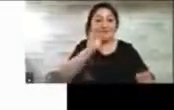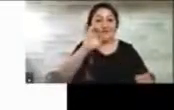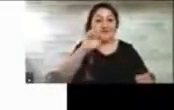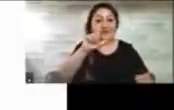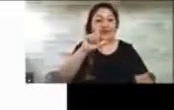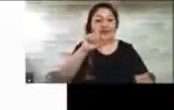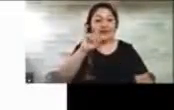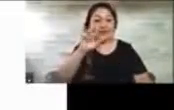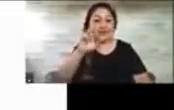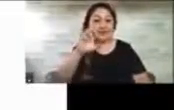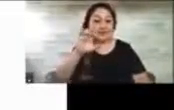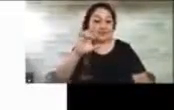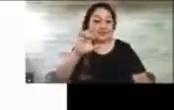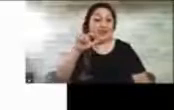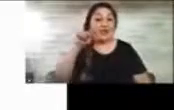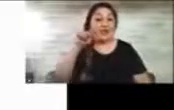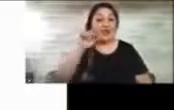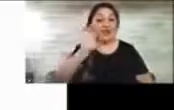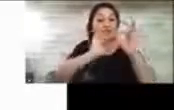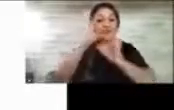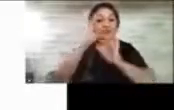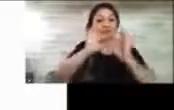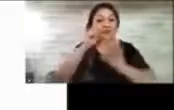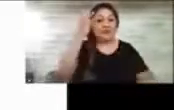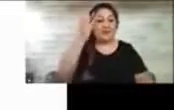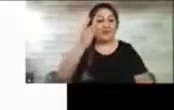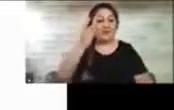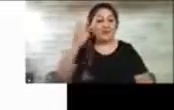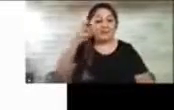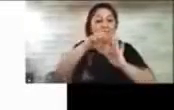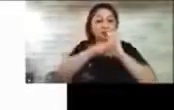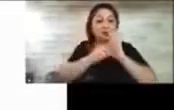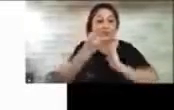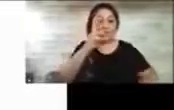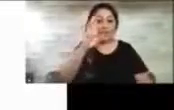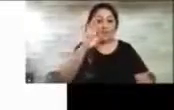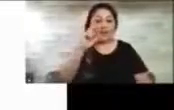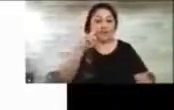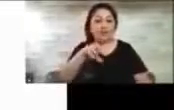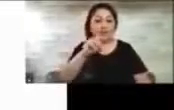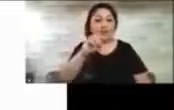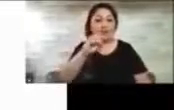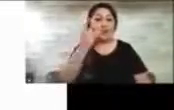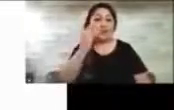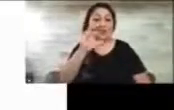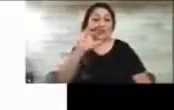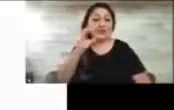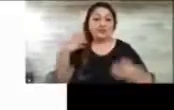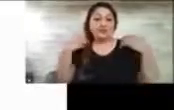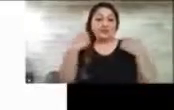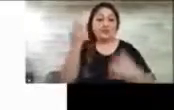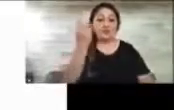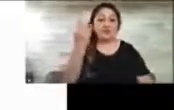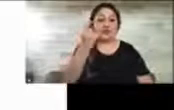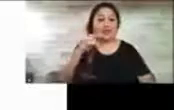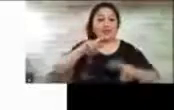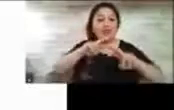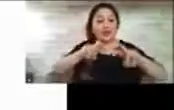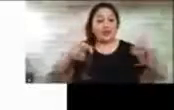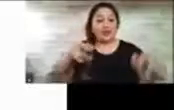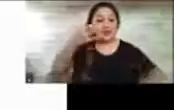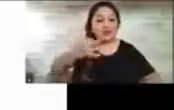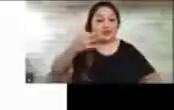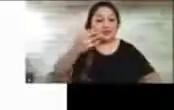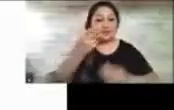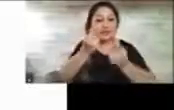de Guevara. Él es arquitecto y magíster en proyecto urbano UC, además es encargado de la unidad de análisis y de aseguramiento de calidad